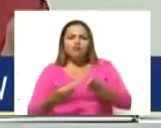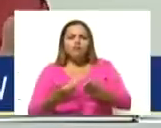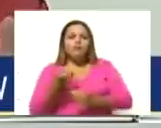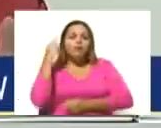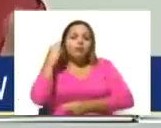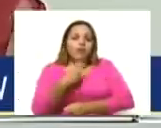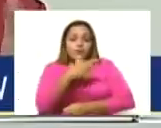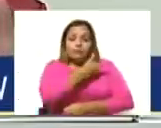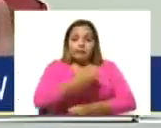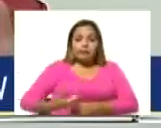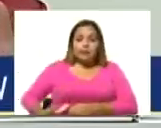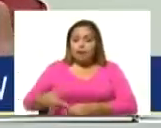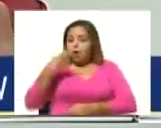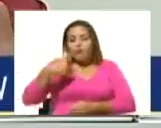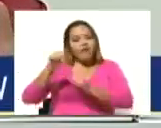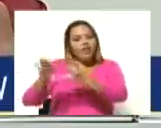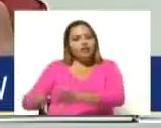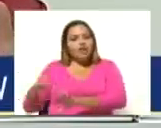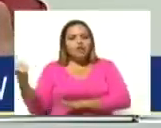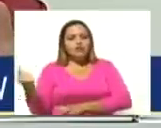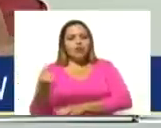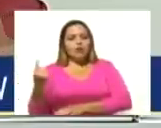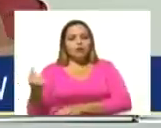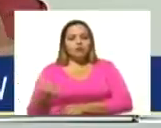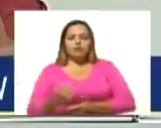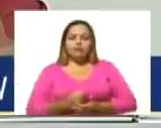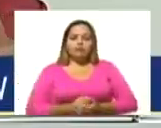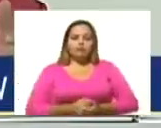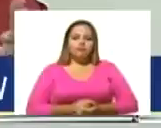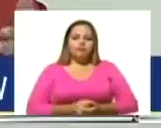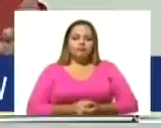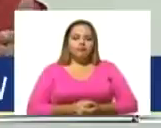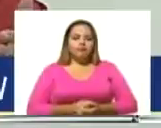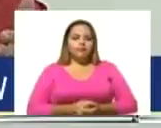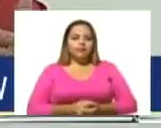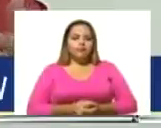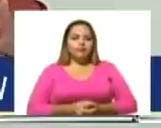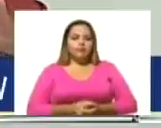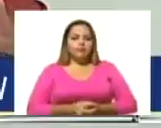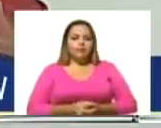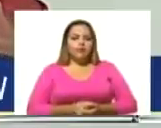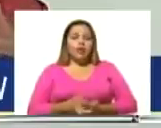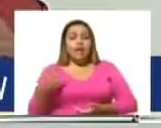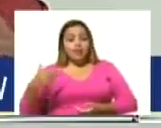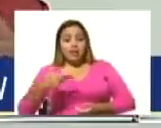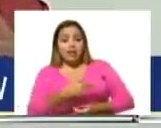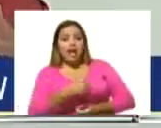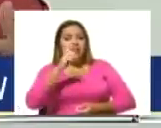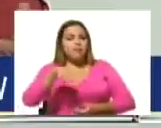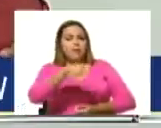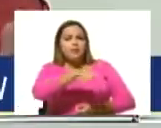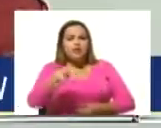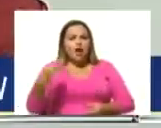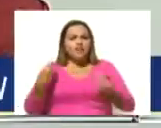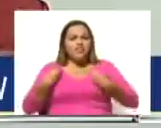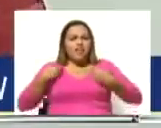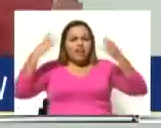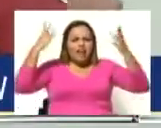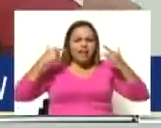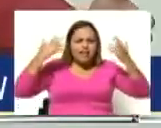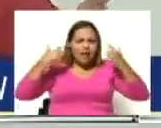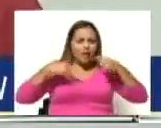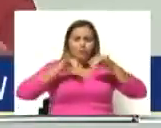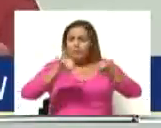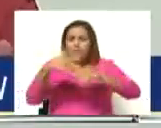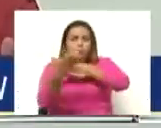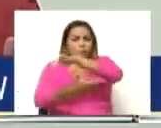presidente a que no los vamos a dejar solos. Eso no solo a los de Tejería, sino también a los del Castaño, que es la misma situación. Tú